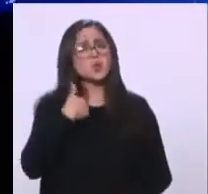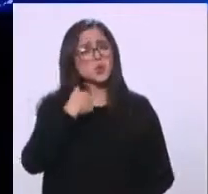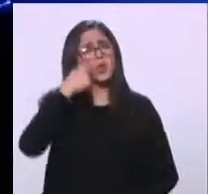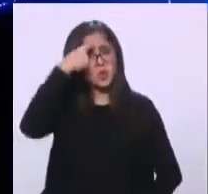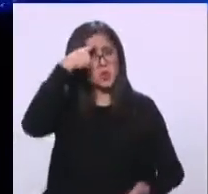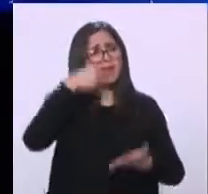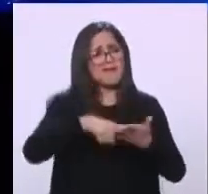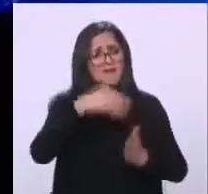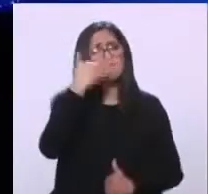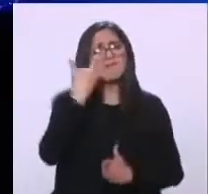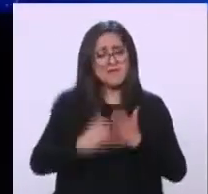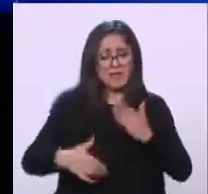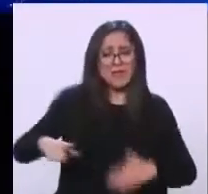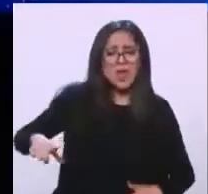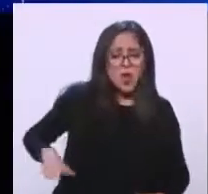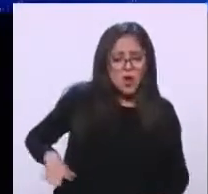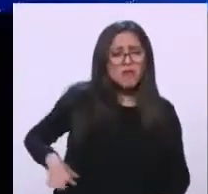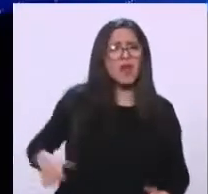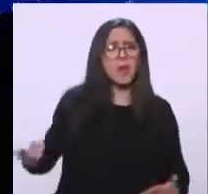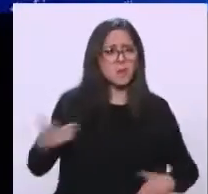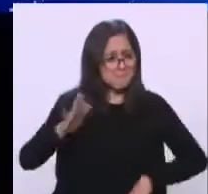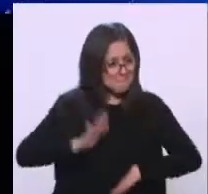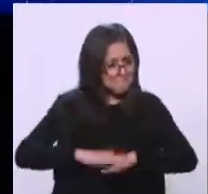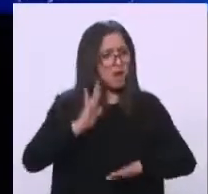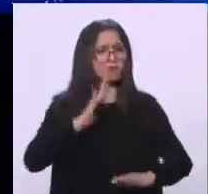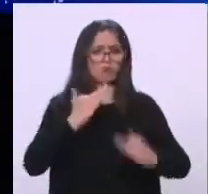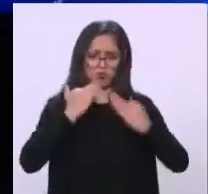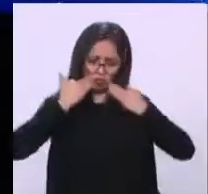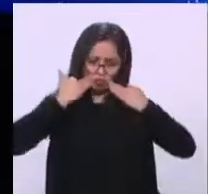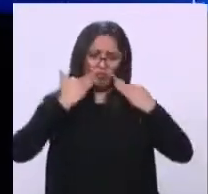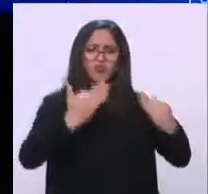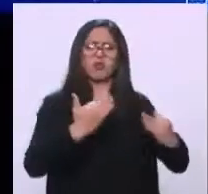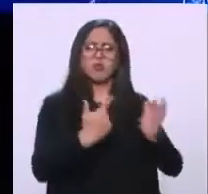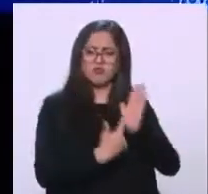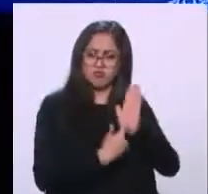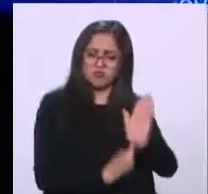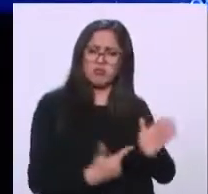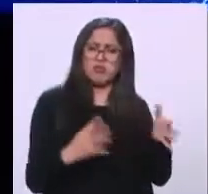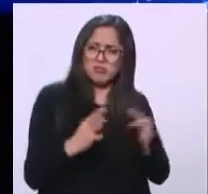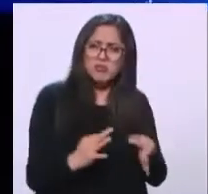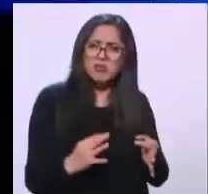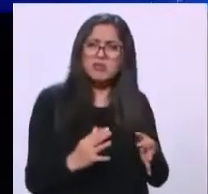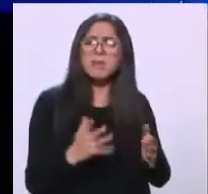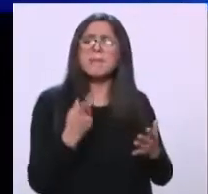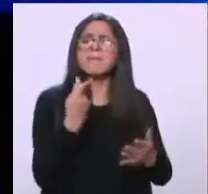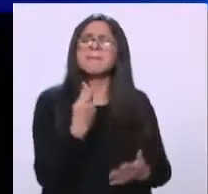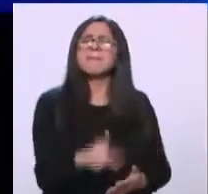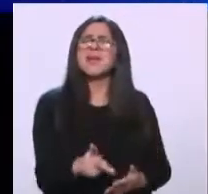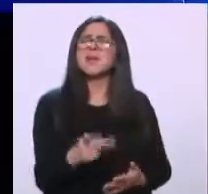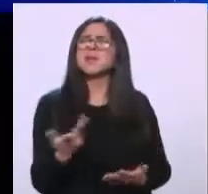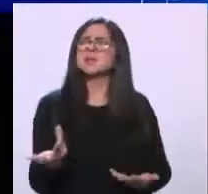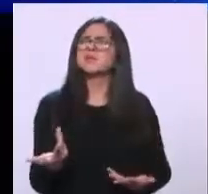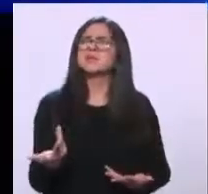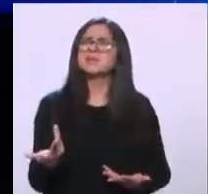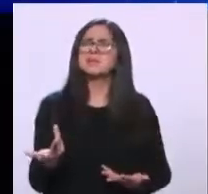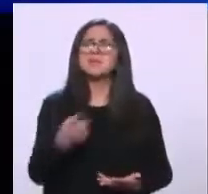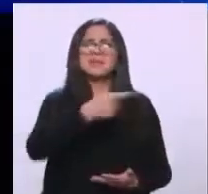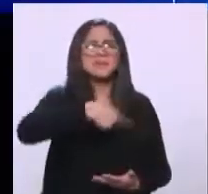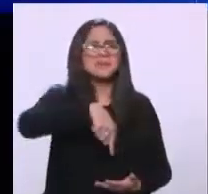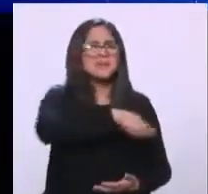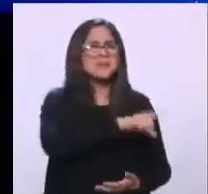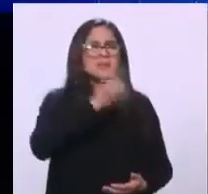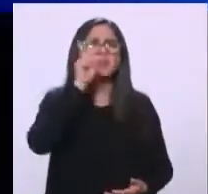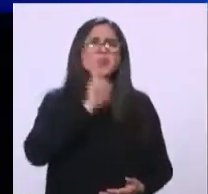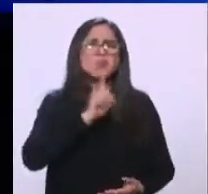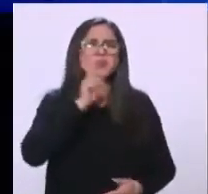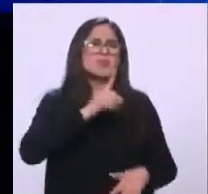también como tal vez mayor energía en mostrarse, ¿no? Pero también, digamos, de parte de las quejosas,